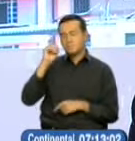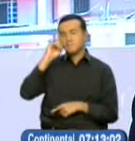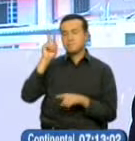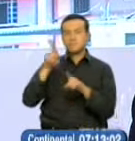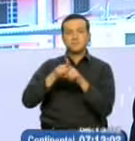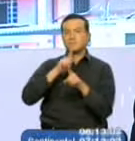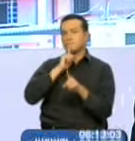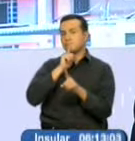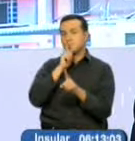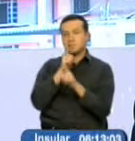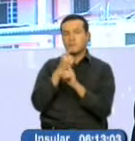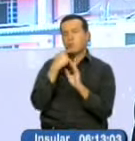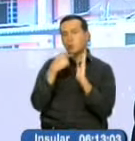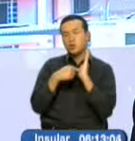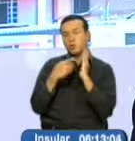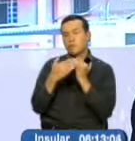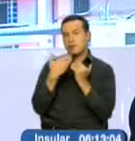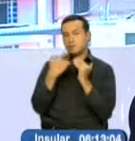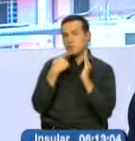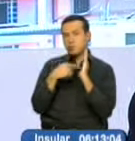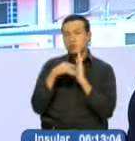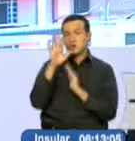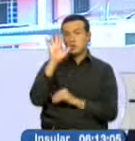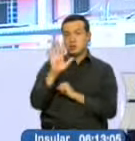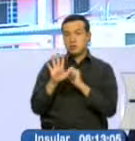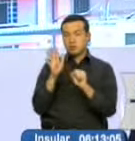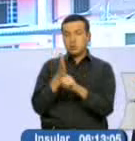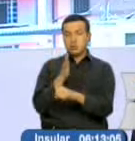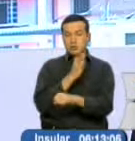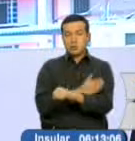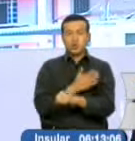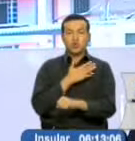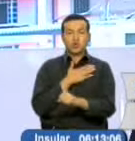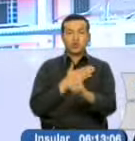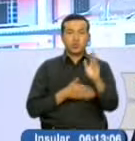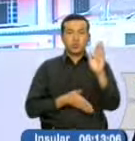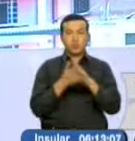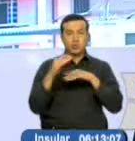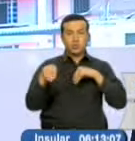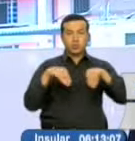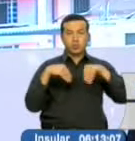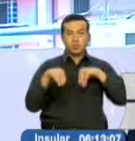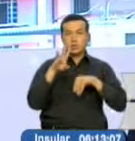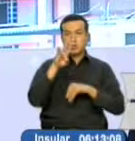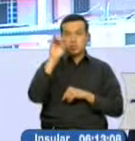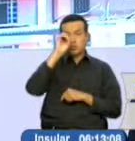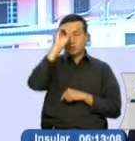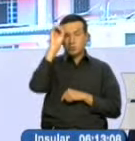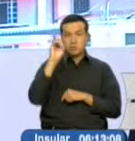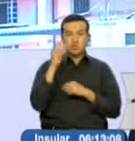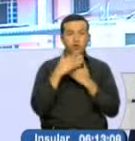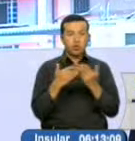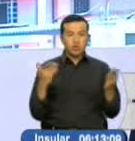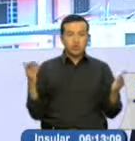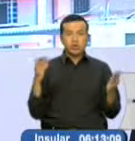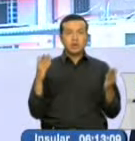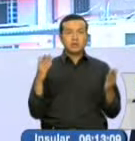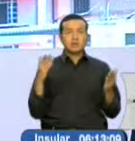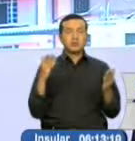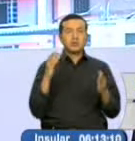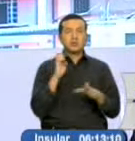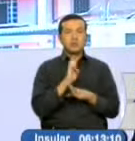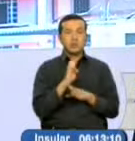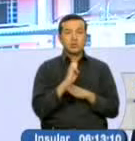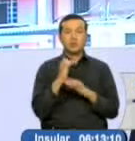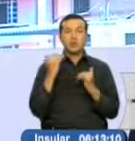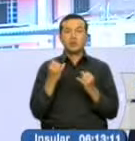siempre pongo un ejemplo sencillísimo. Hace unos 5 años, si uno iba al supermercado, el 70% de los productos eran de producción nacional. Hoy en